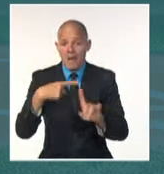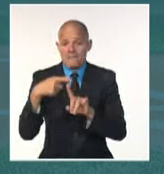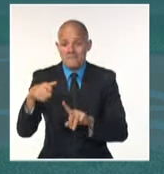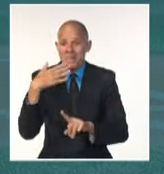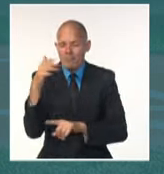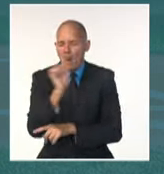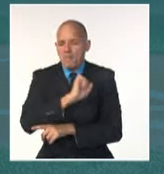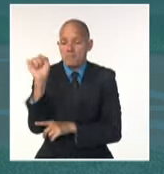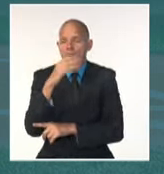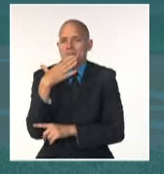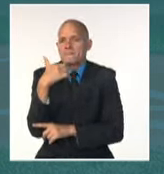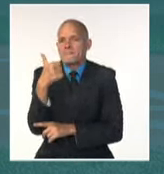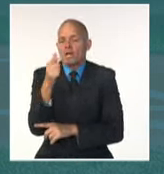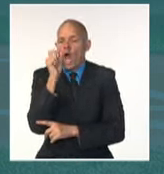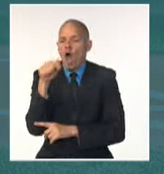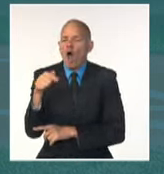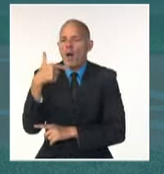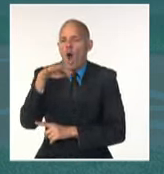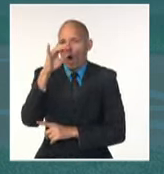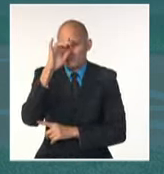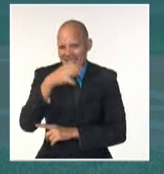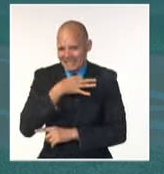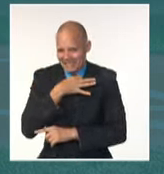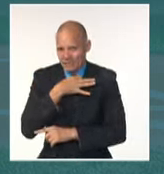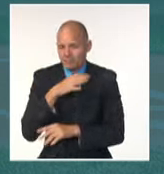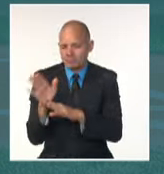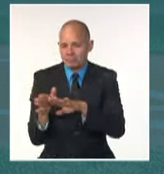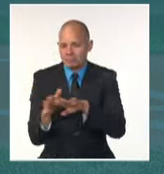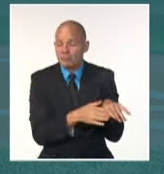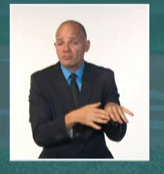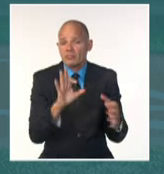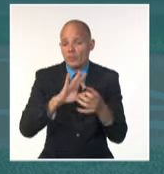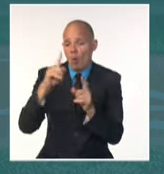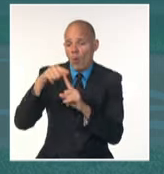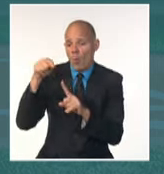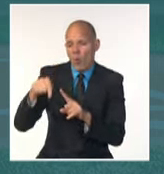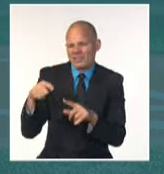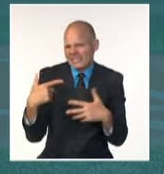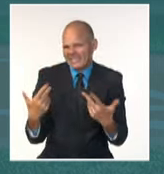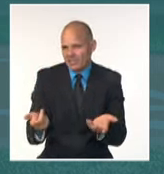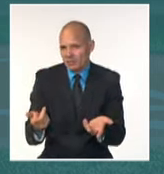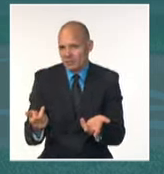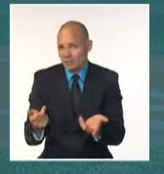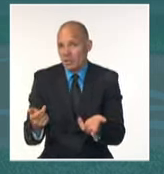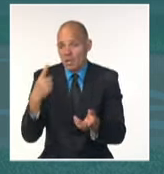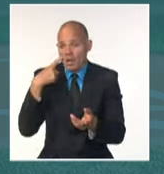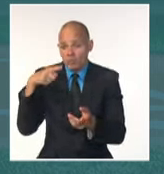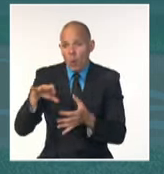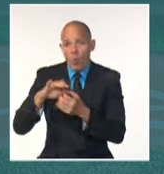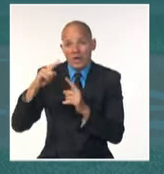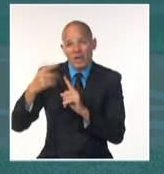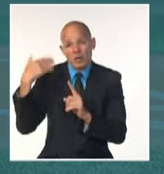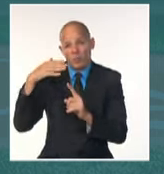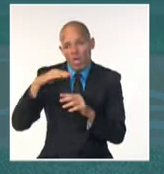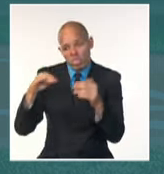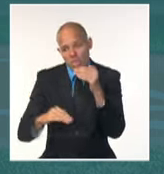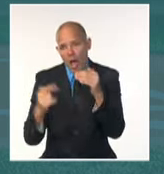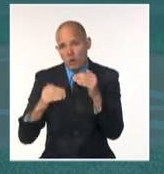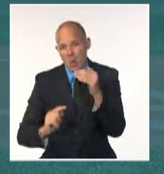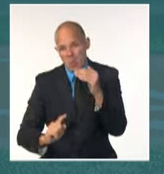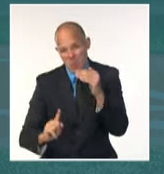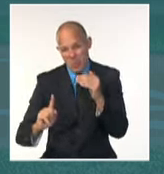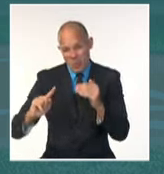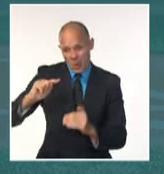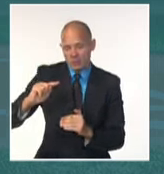del incansable José Ángel García. Guantánamo ha cambiado la cara y está metido de lleno en la lucha por la clasificación. Hoy derrotaron